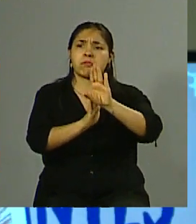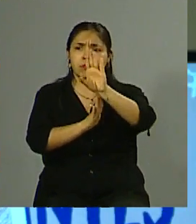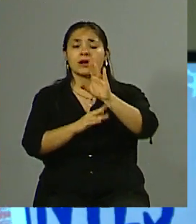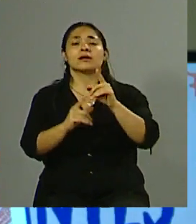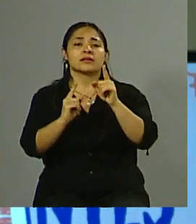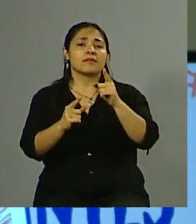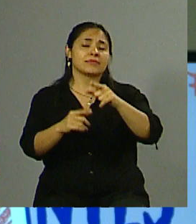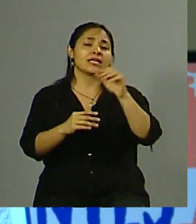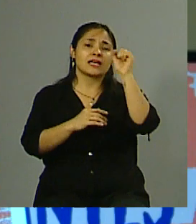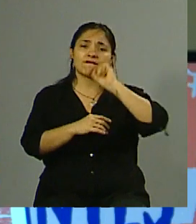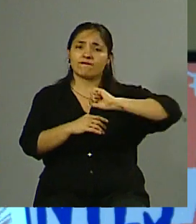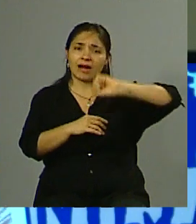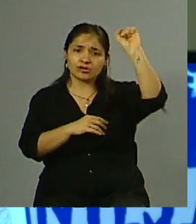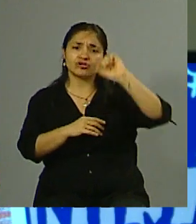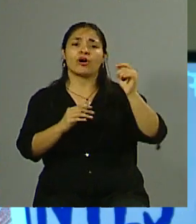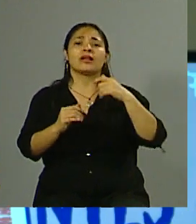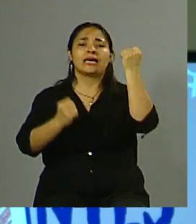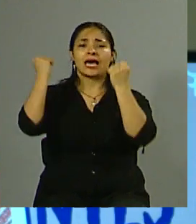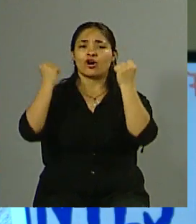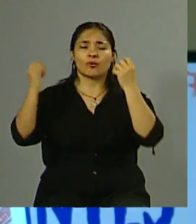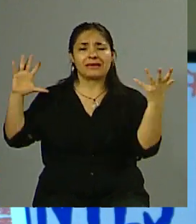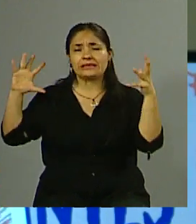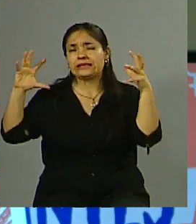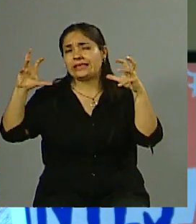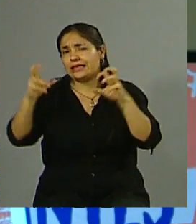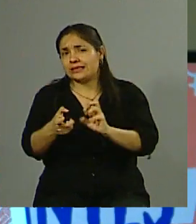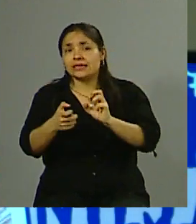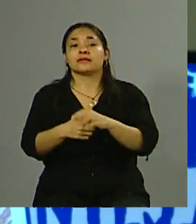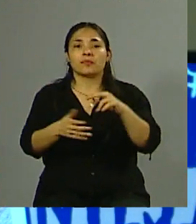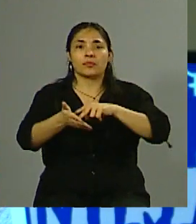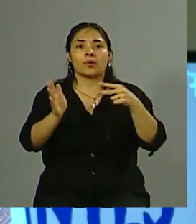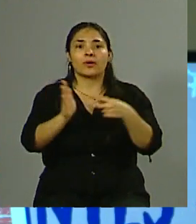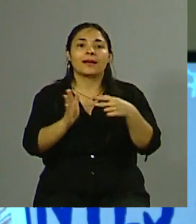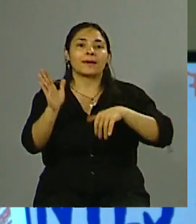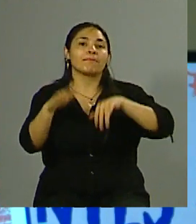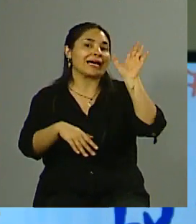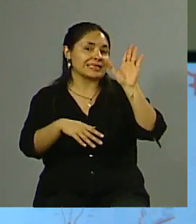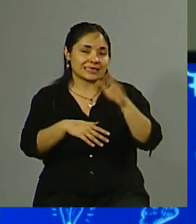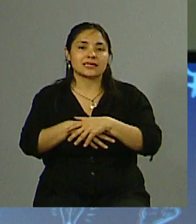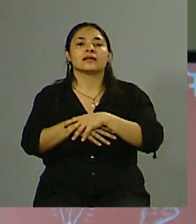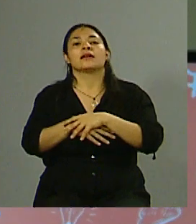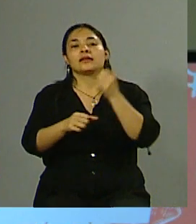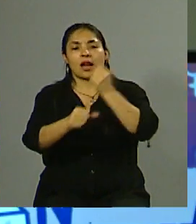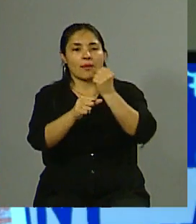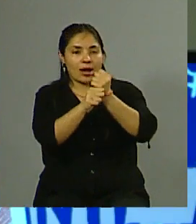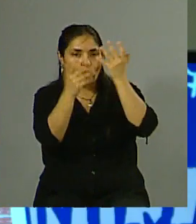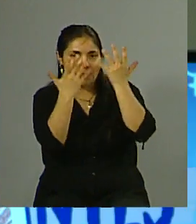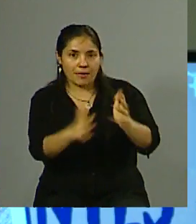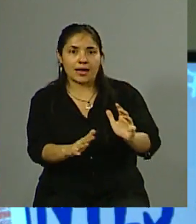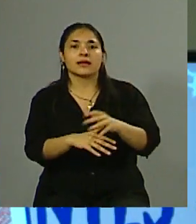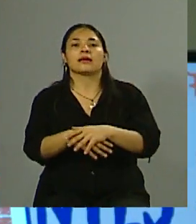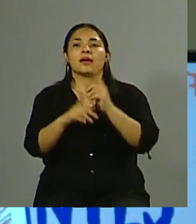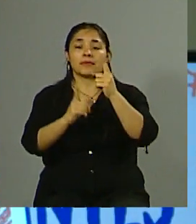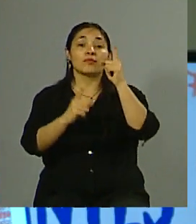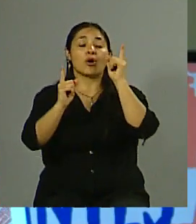cuestión inflacionaria y la crisis económica es lo que más ha generado esto, ¿no? La pérdida del trabajo. Y el